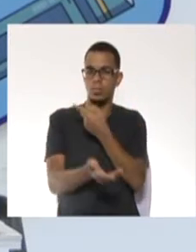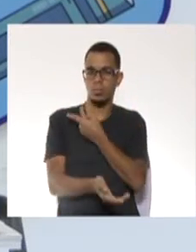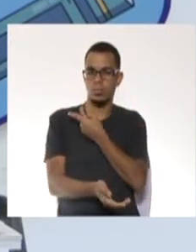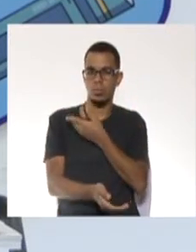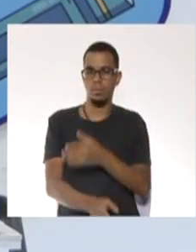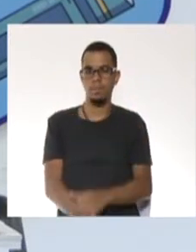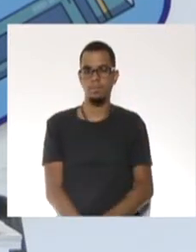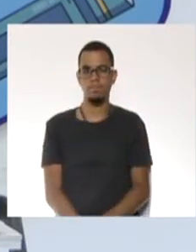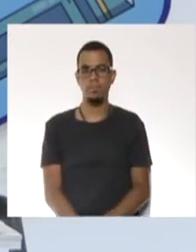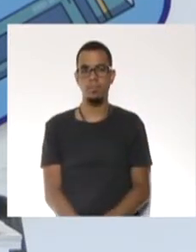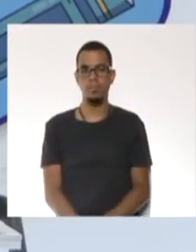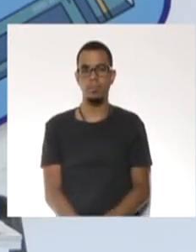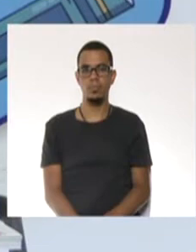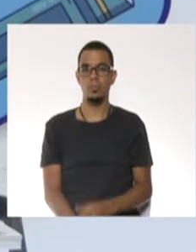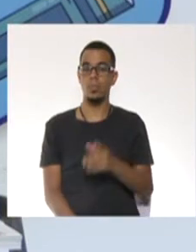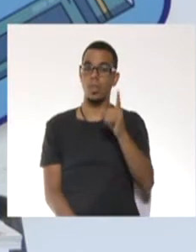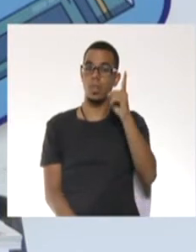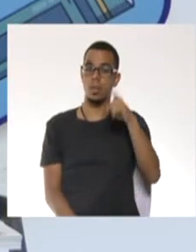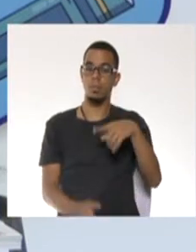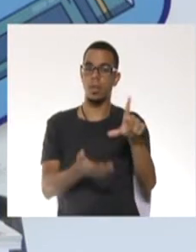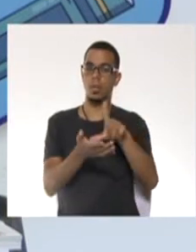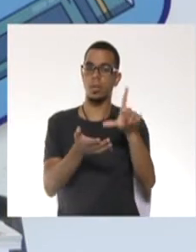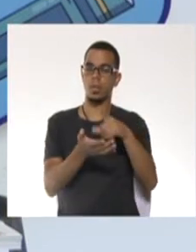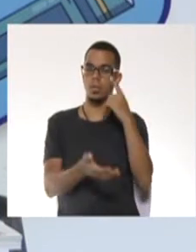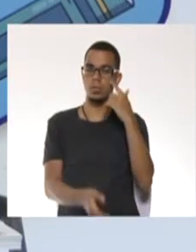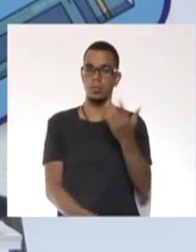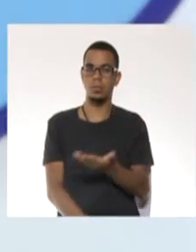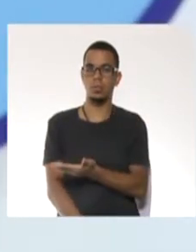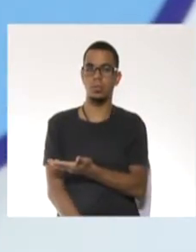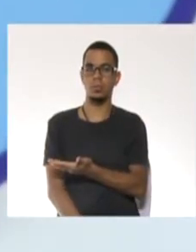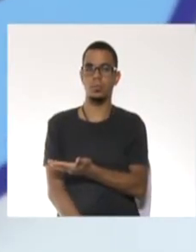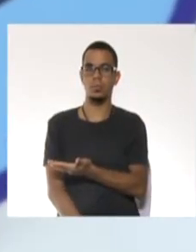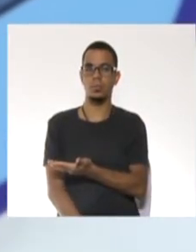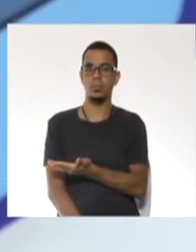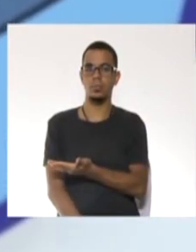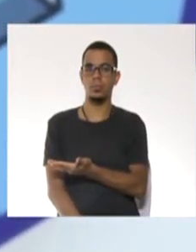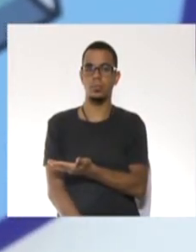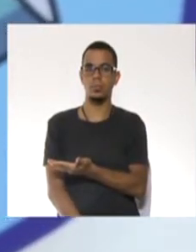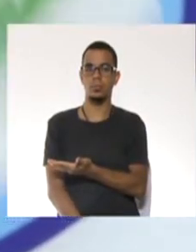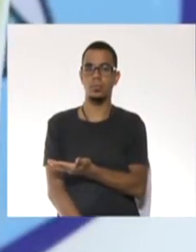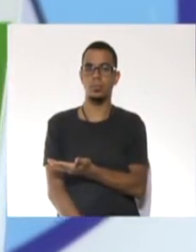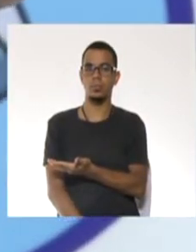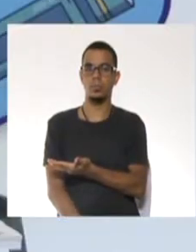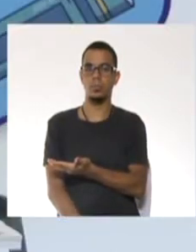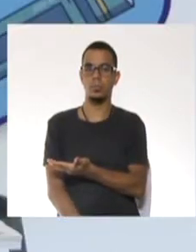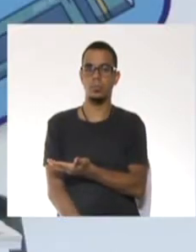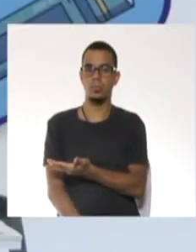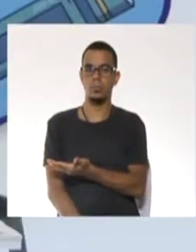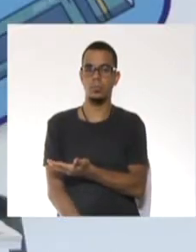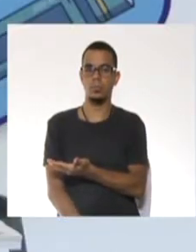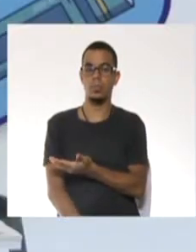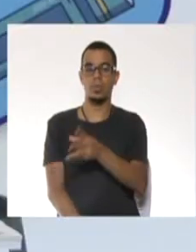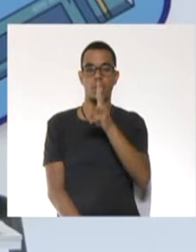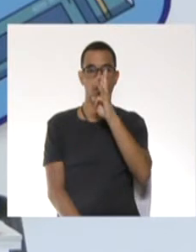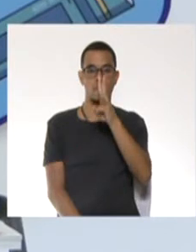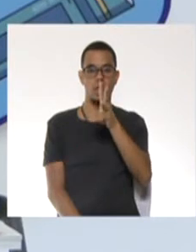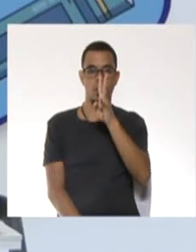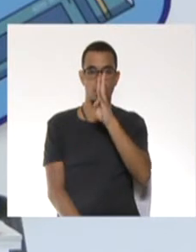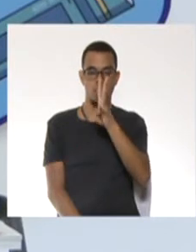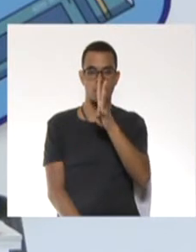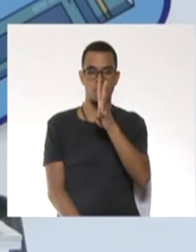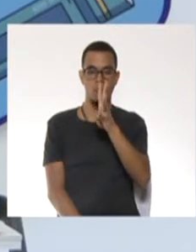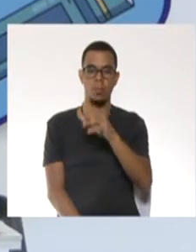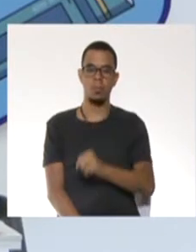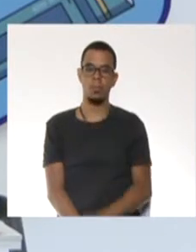colección Bicentenario, ¿ok? Colección Bicentenario en los tomos de tercero y cuarto